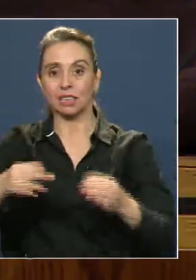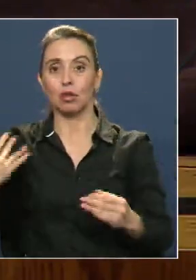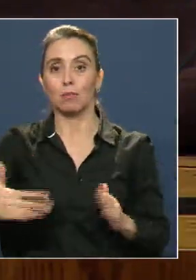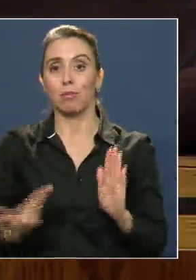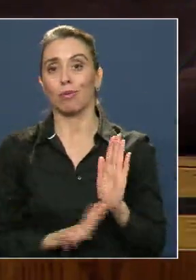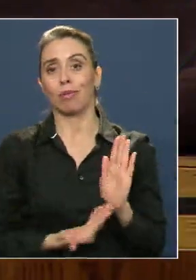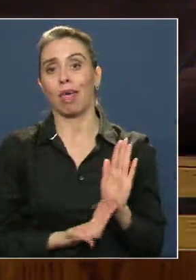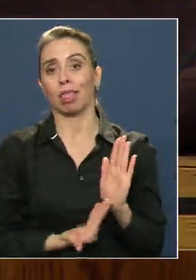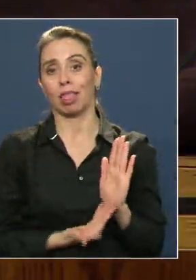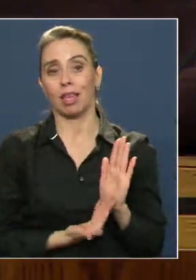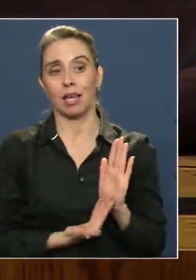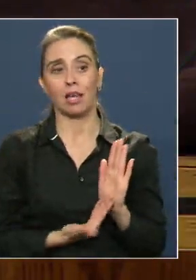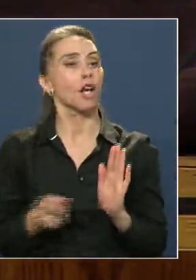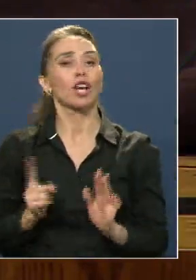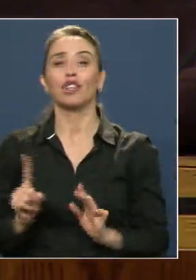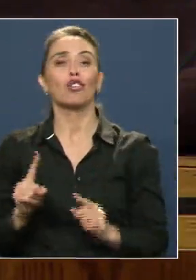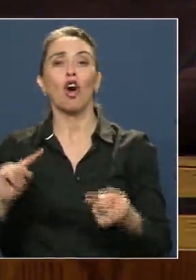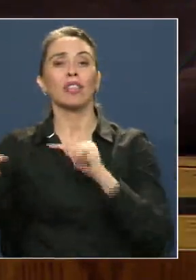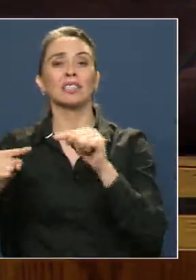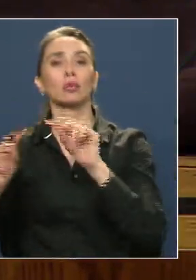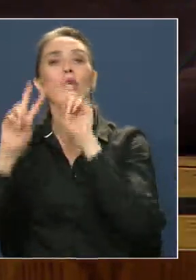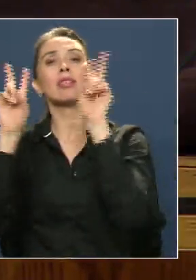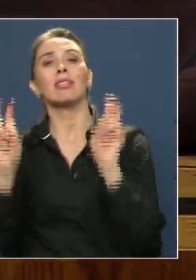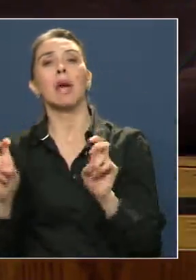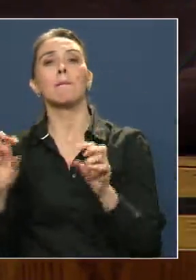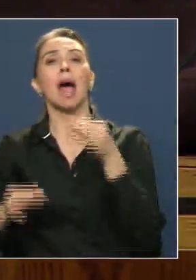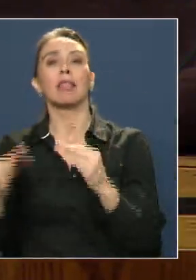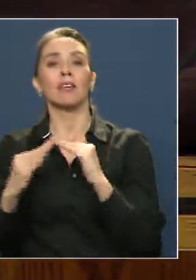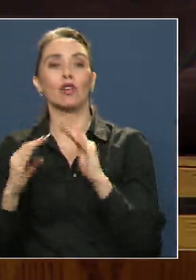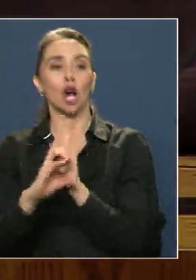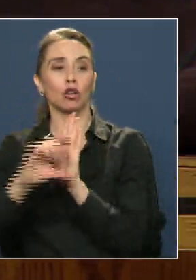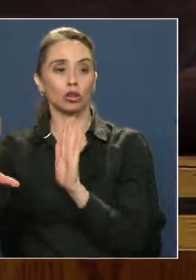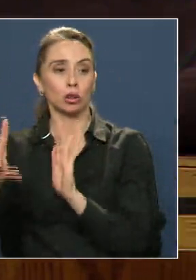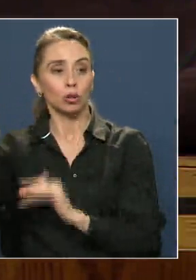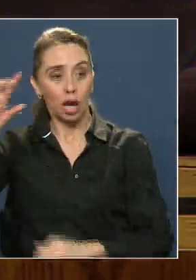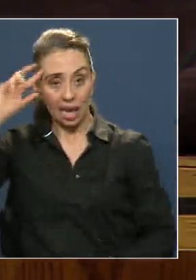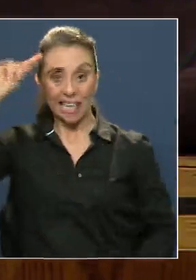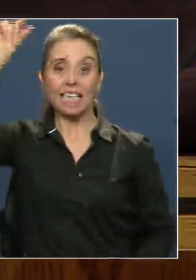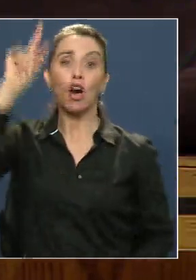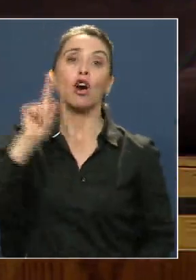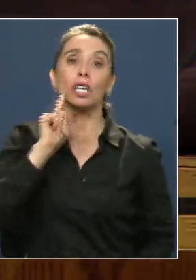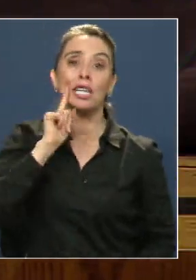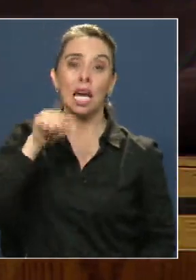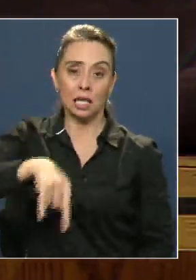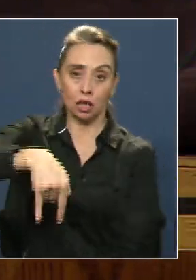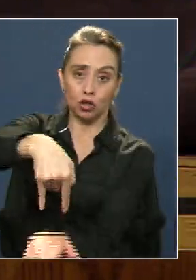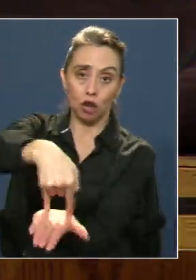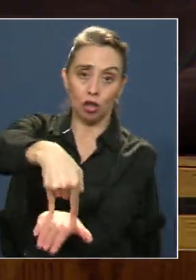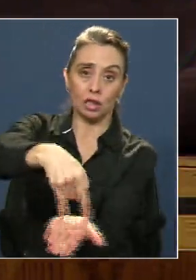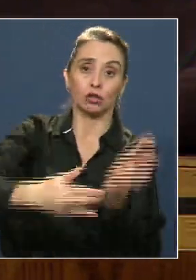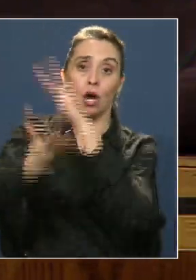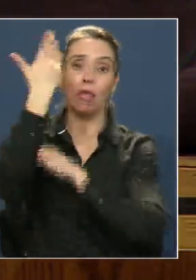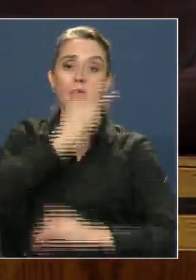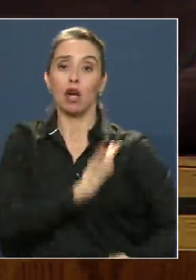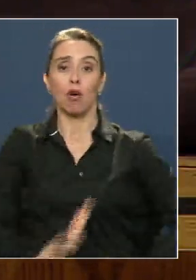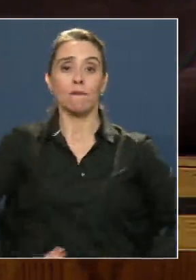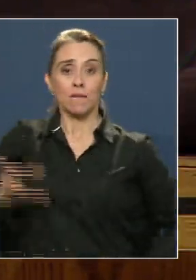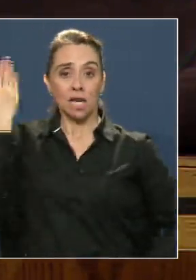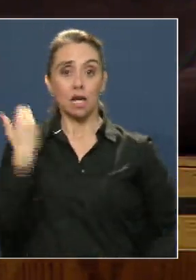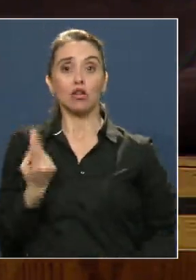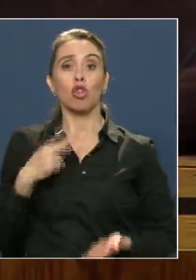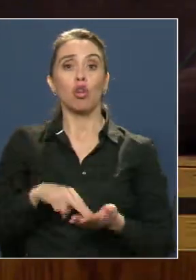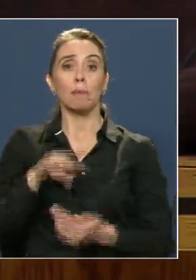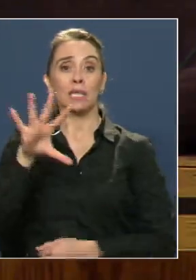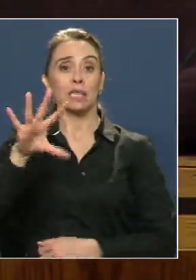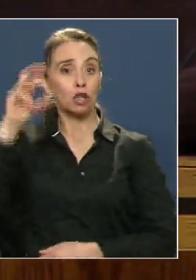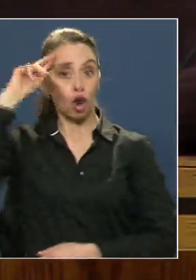esta. No estamos discutiendo sobre el Tribunal Constitucional, que dicho sea de paso fue una creación de este Congreso con el gobierno de la época, el año